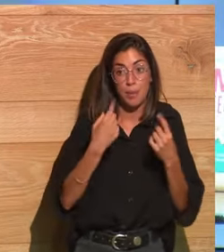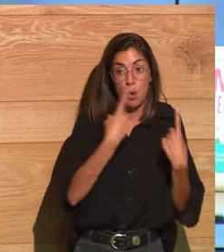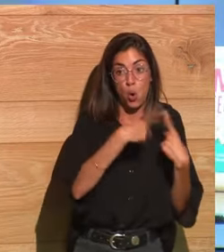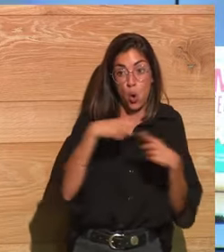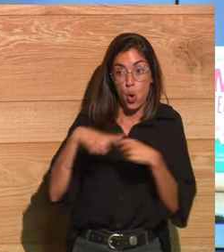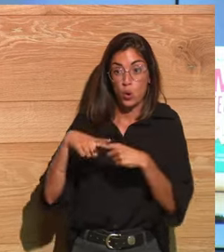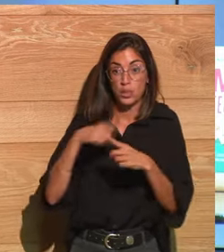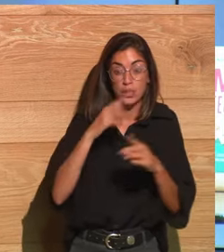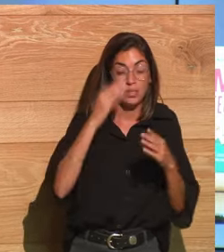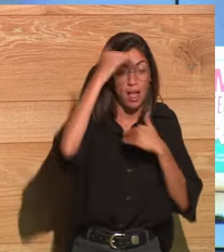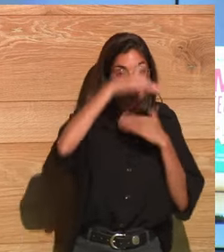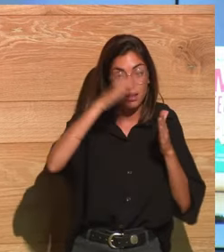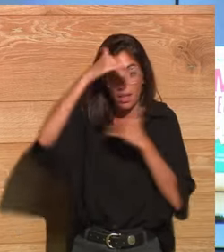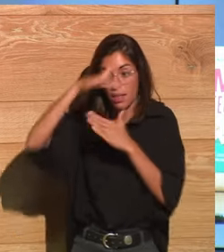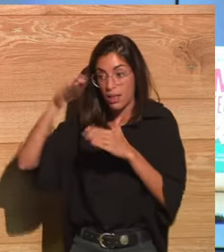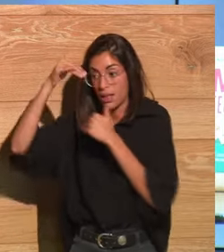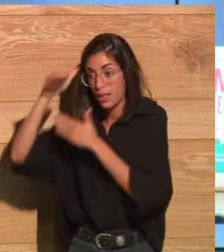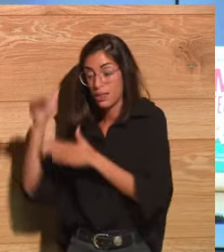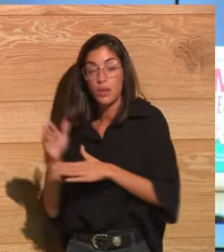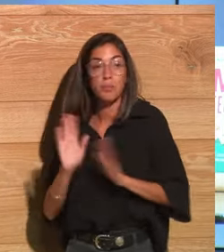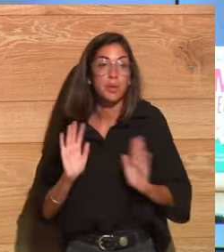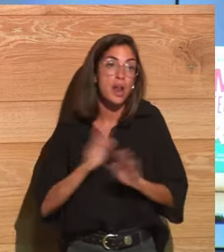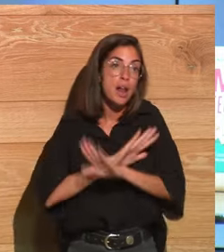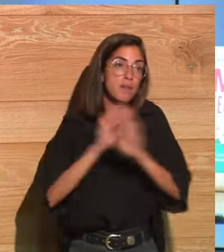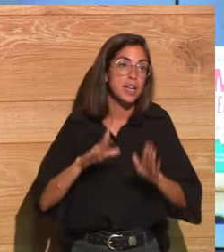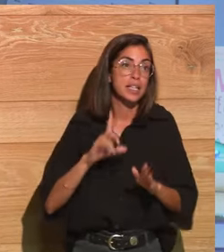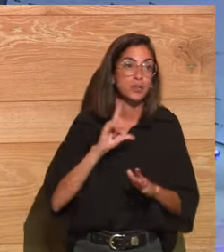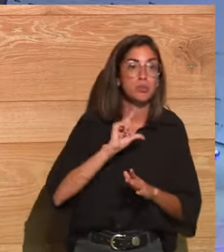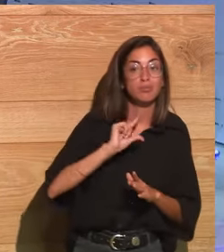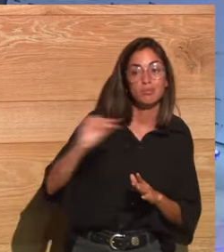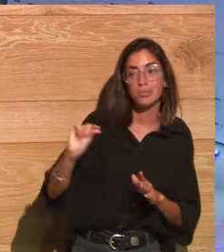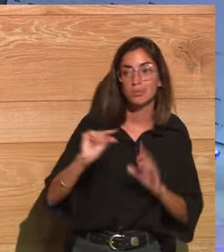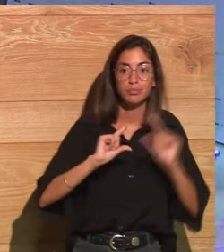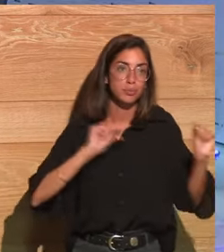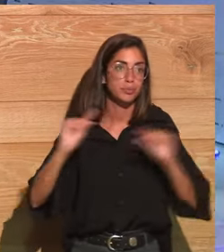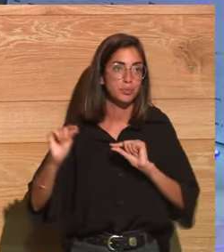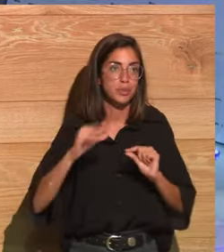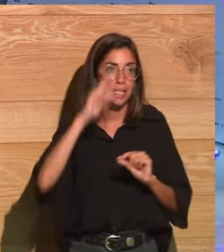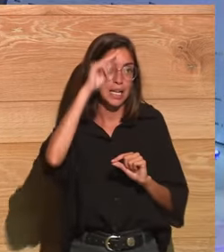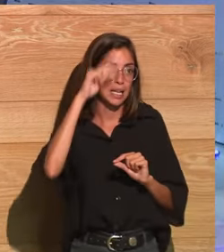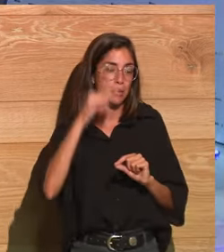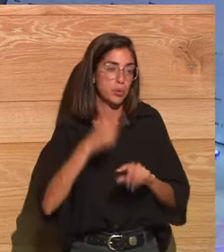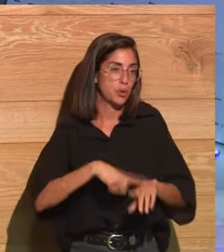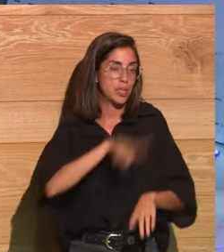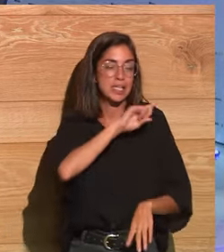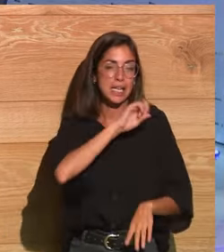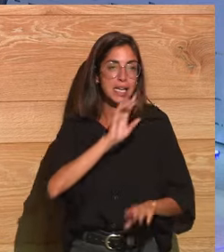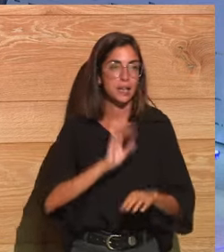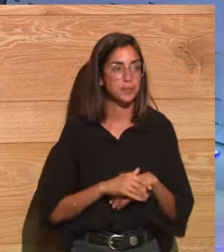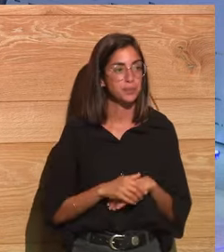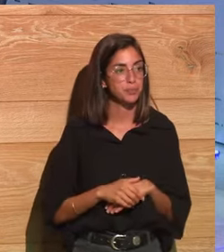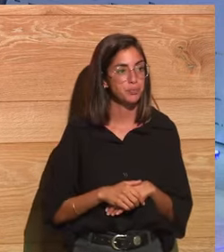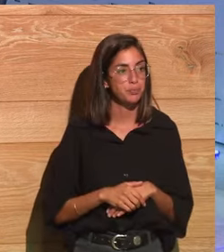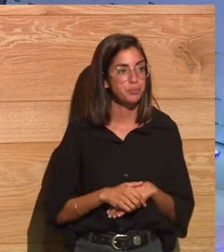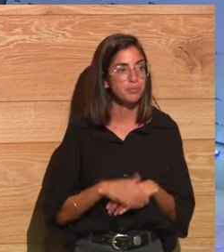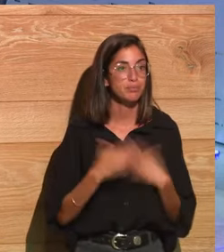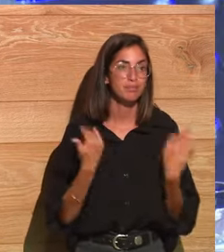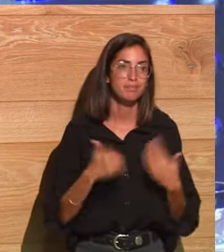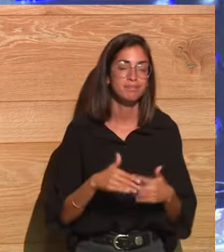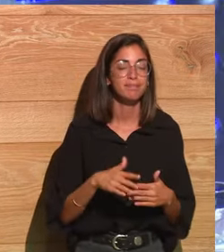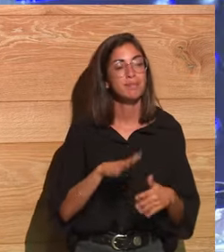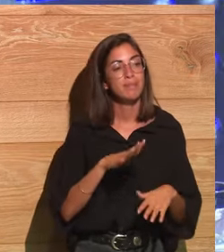veces pues se le escapa un poco las revoluciones, ¿no? De la preocupación, sí. Oye, María,